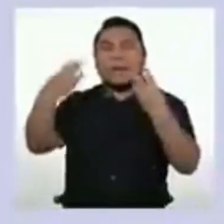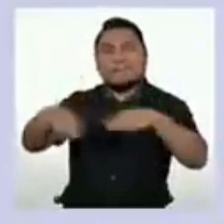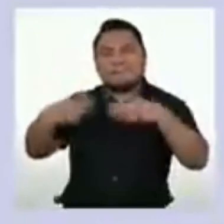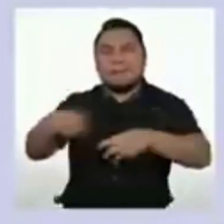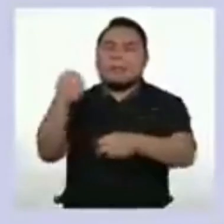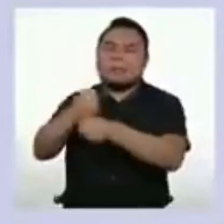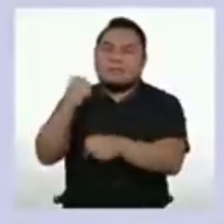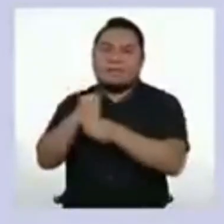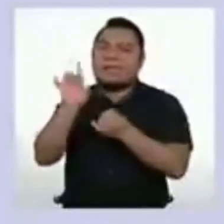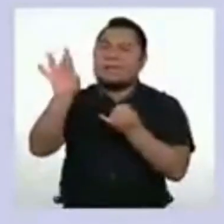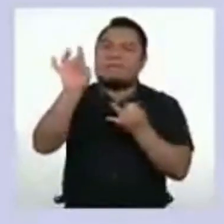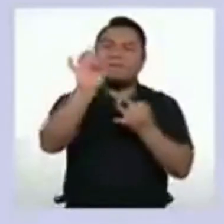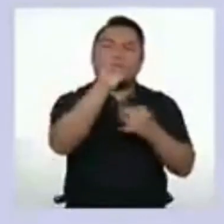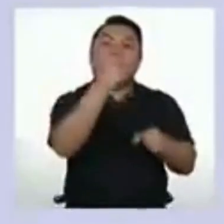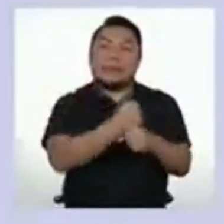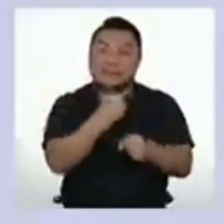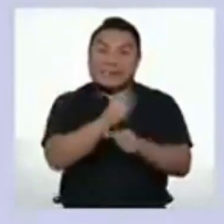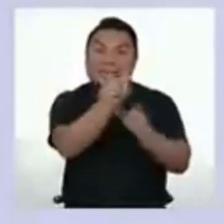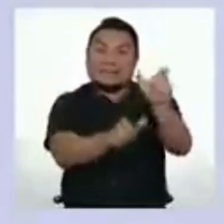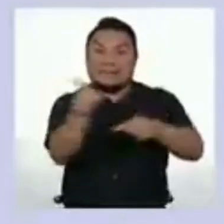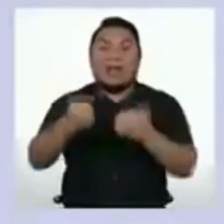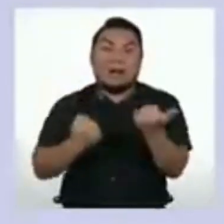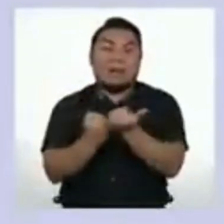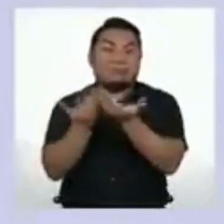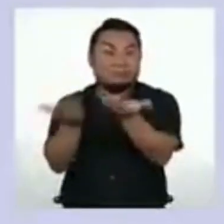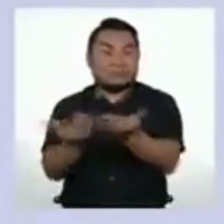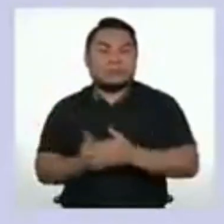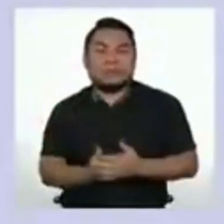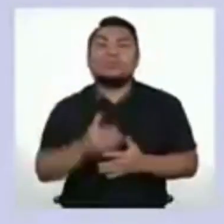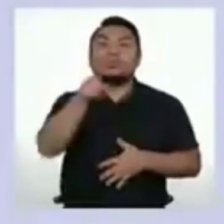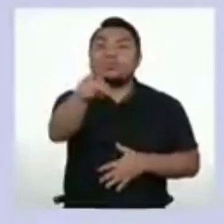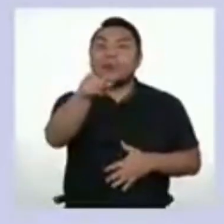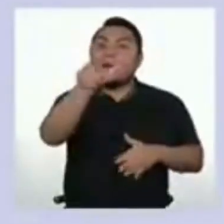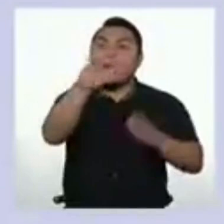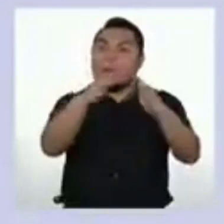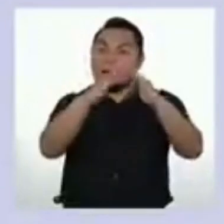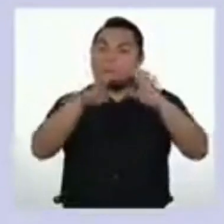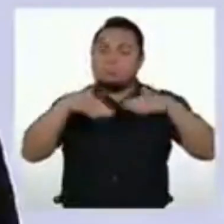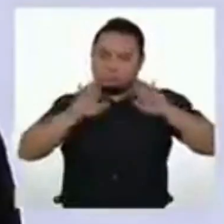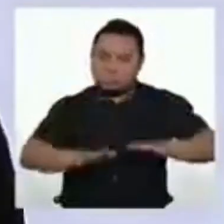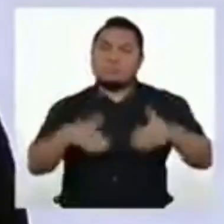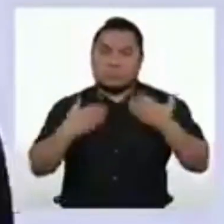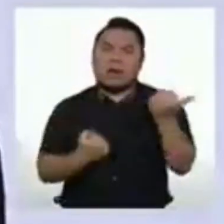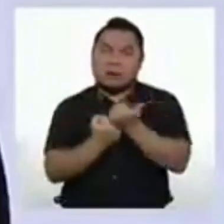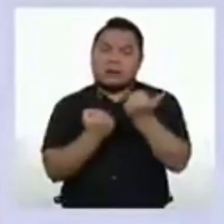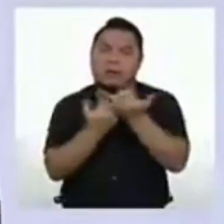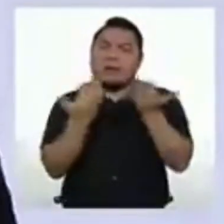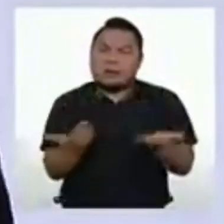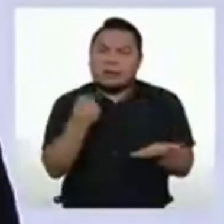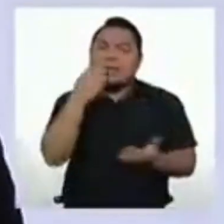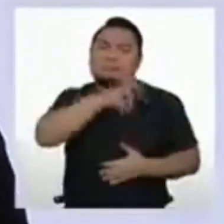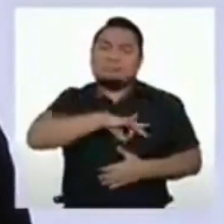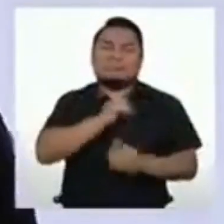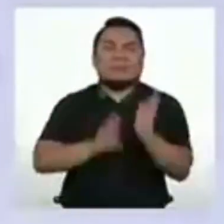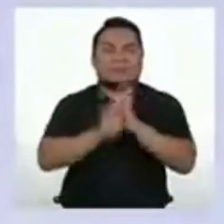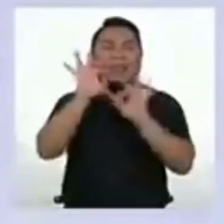de mercados y otras personas que nos están ayudando con sus labores, nosotros desde casa podemos colaborar activamente para ayudar al bienestar de